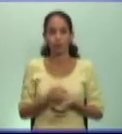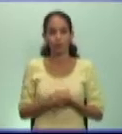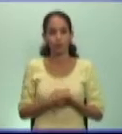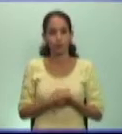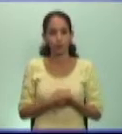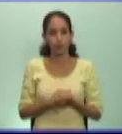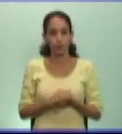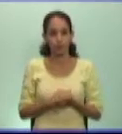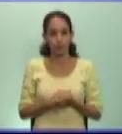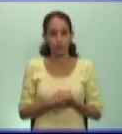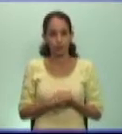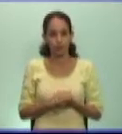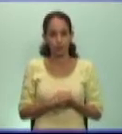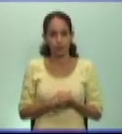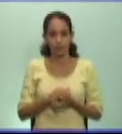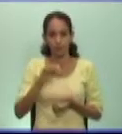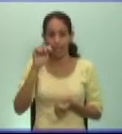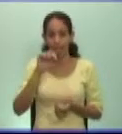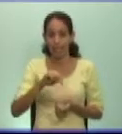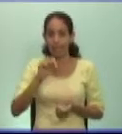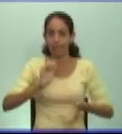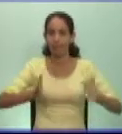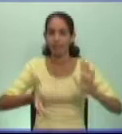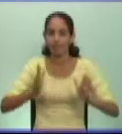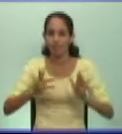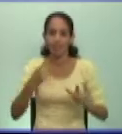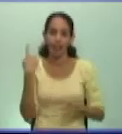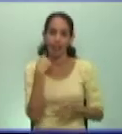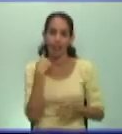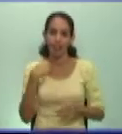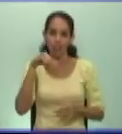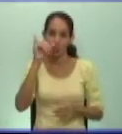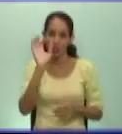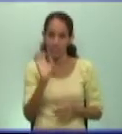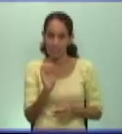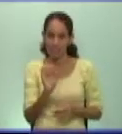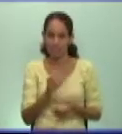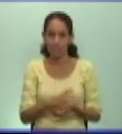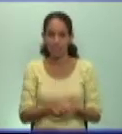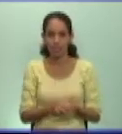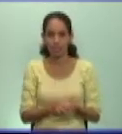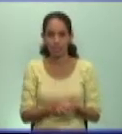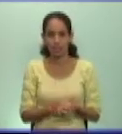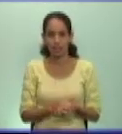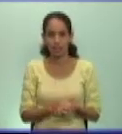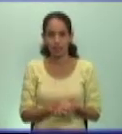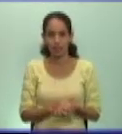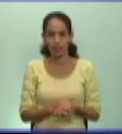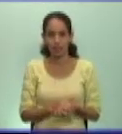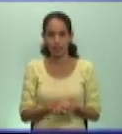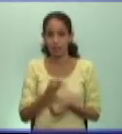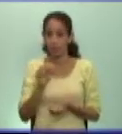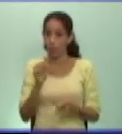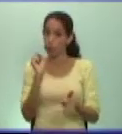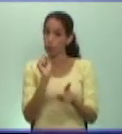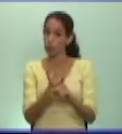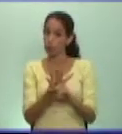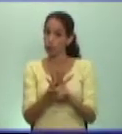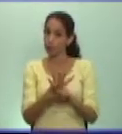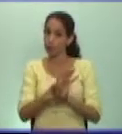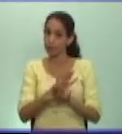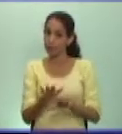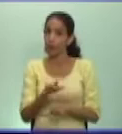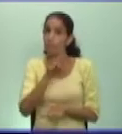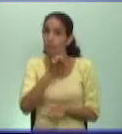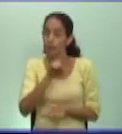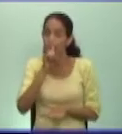profundidad. Esta es la década del 60, una década que tiene todas estas particularidades, pero cuando llegamos a la década del 70 en los